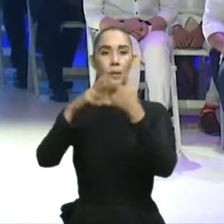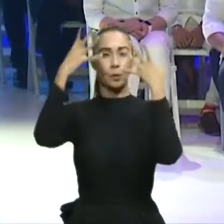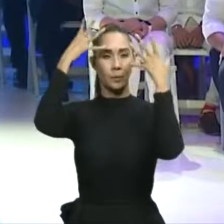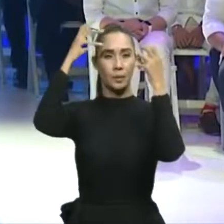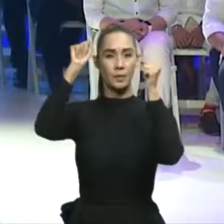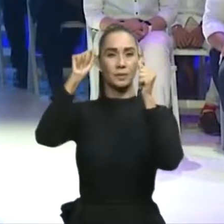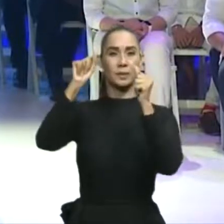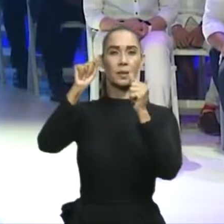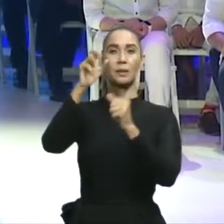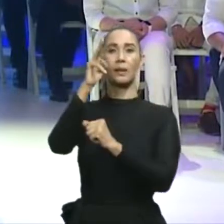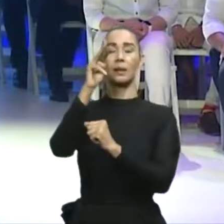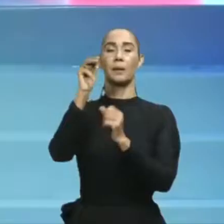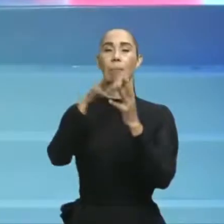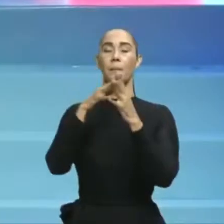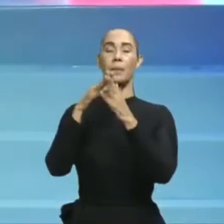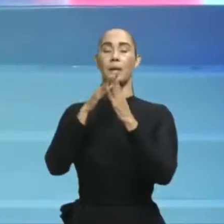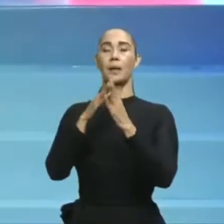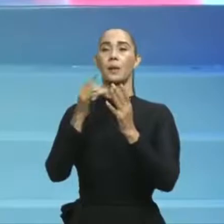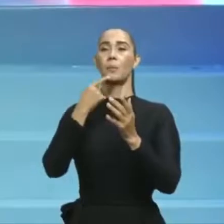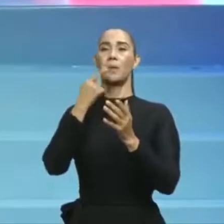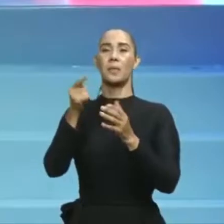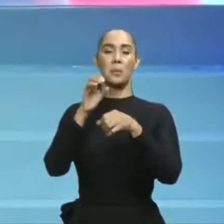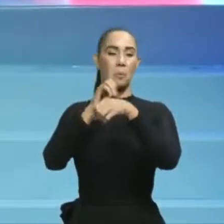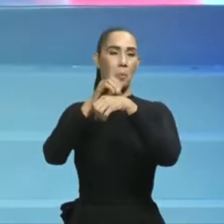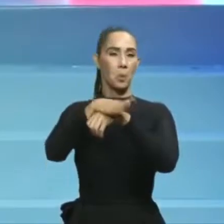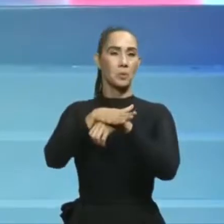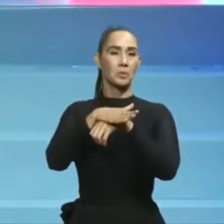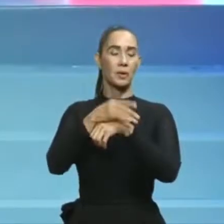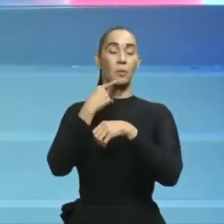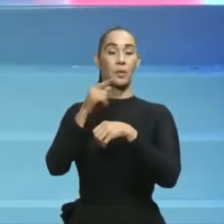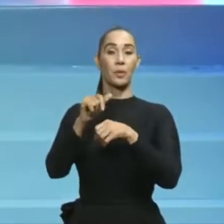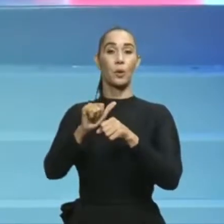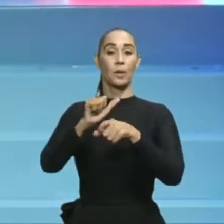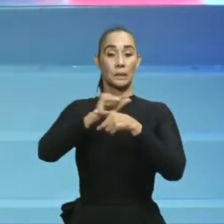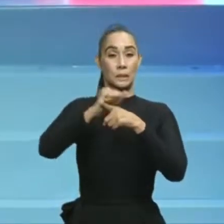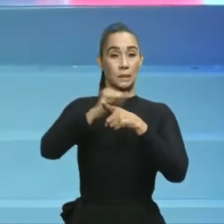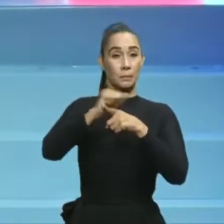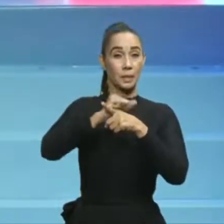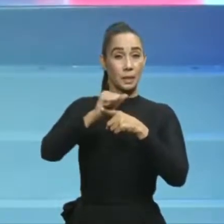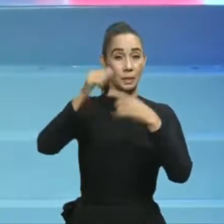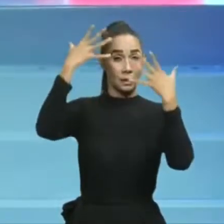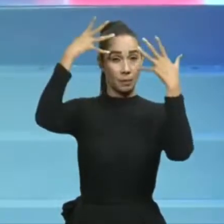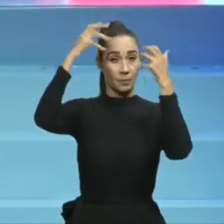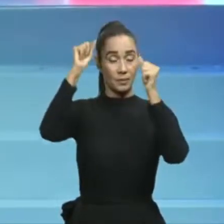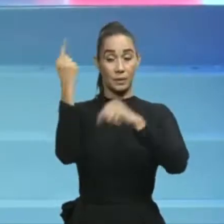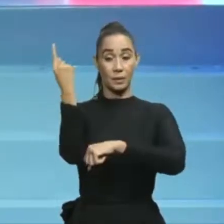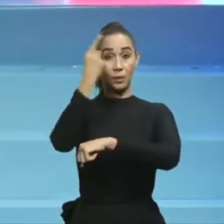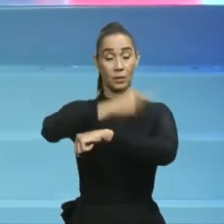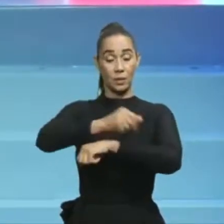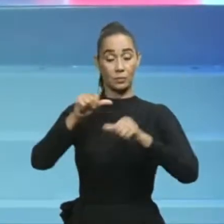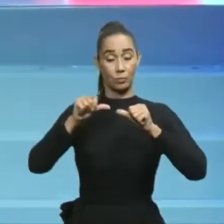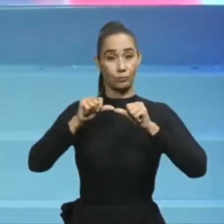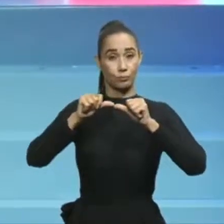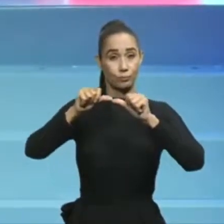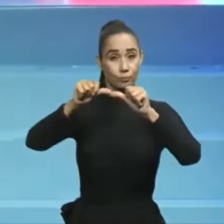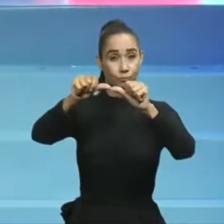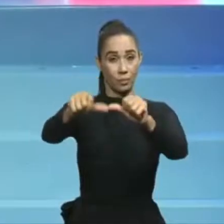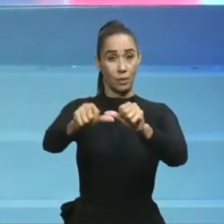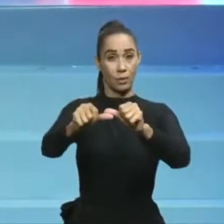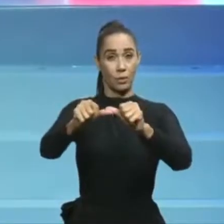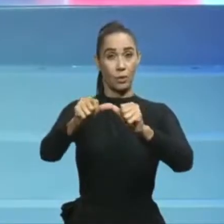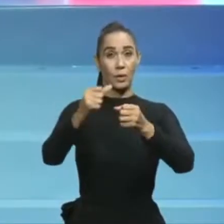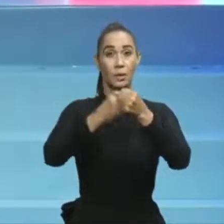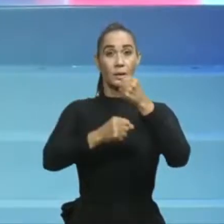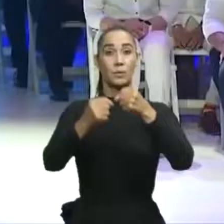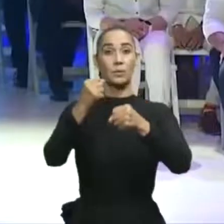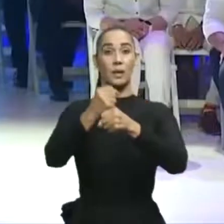que en el ejercicio de la presidencia los días son largos y los años cortos no podría